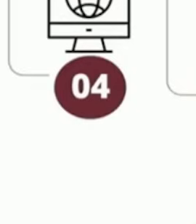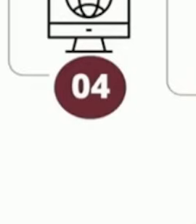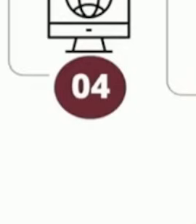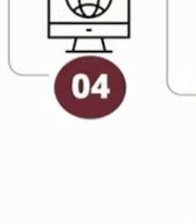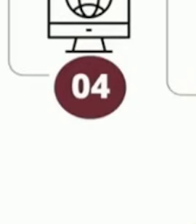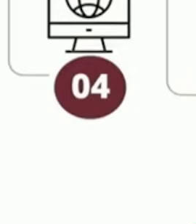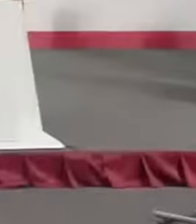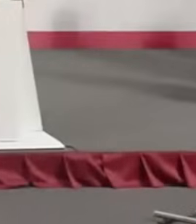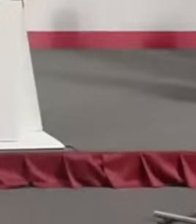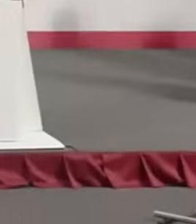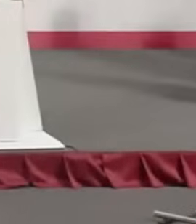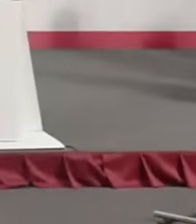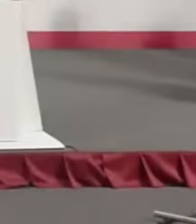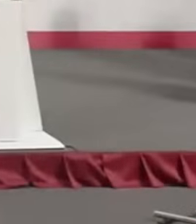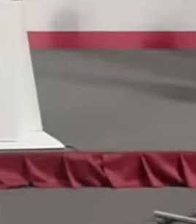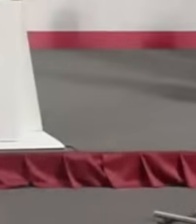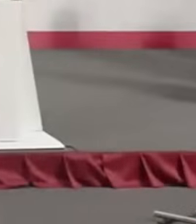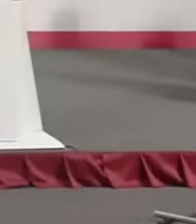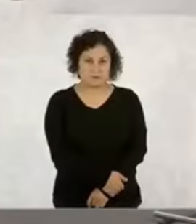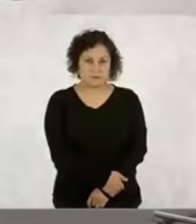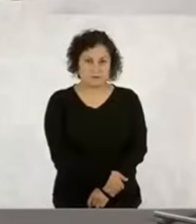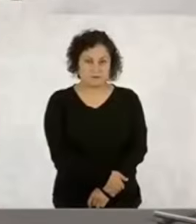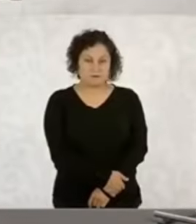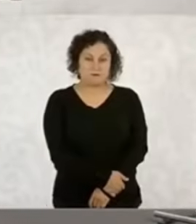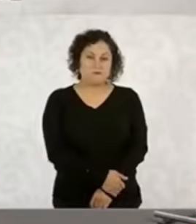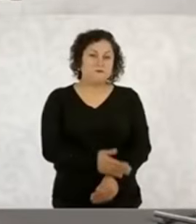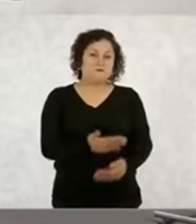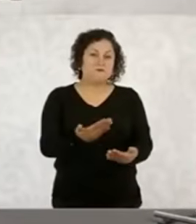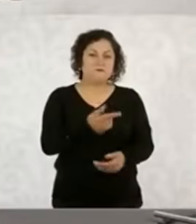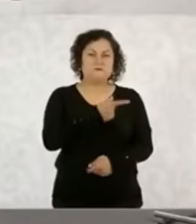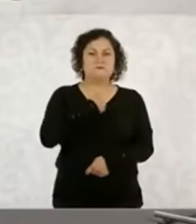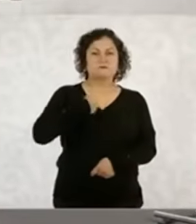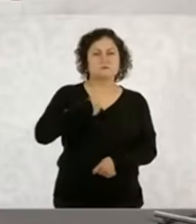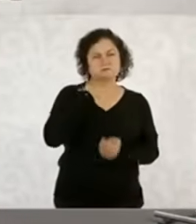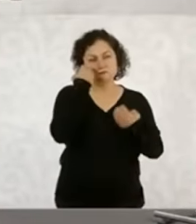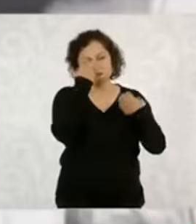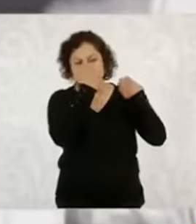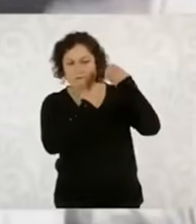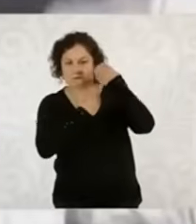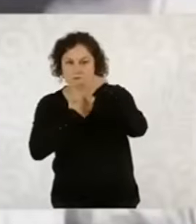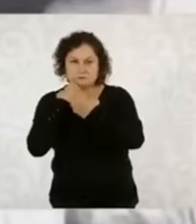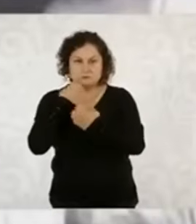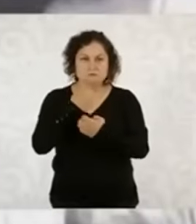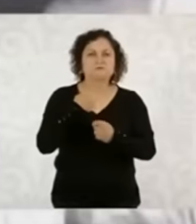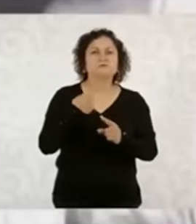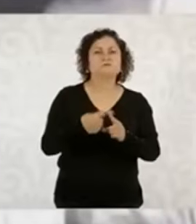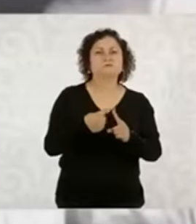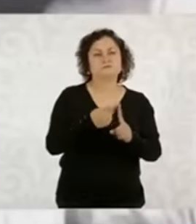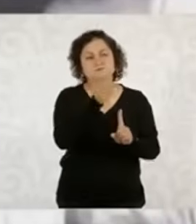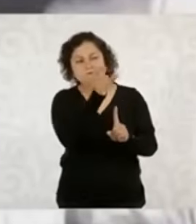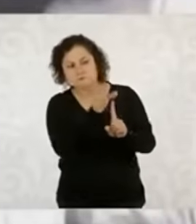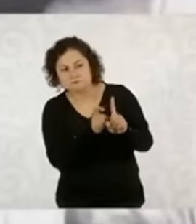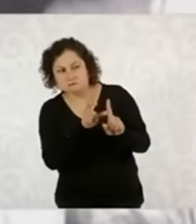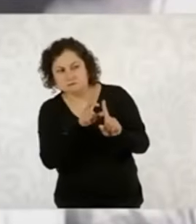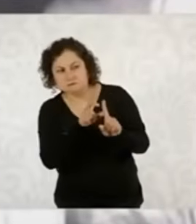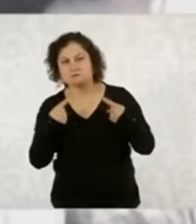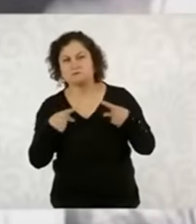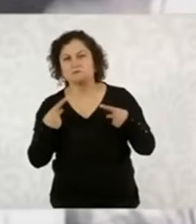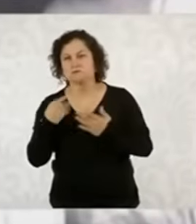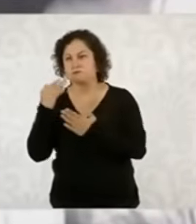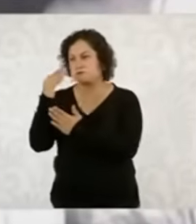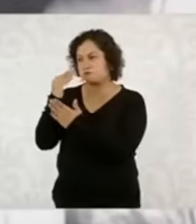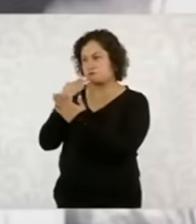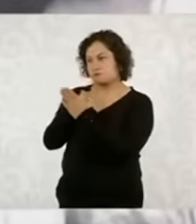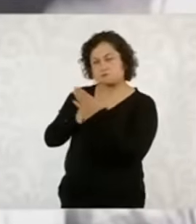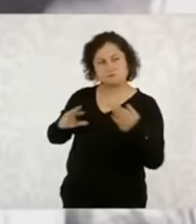que, digamos, definimos? Pues que no tenga propiedad, que no sea derechohabiente y que gane menos de 2 salarios mínimos y que tenga dependientes